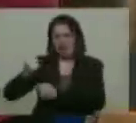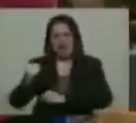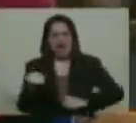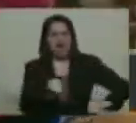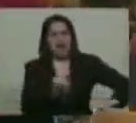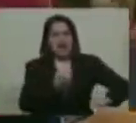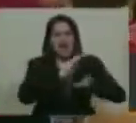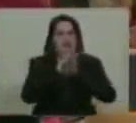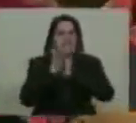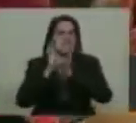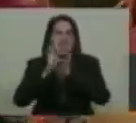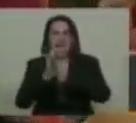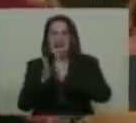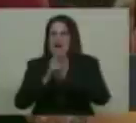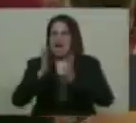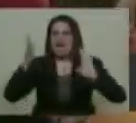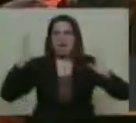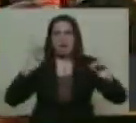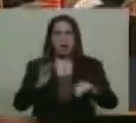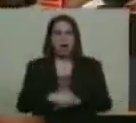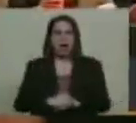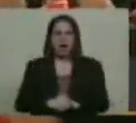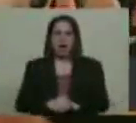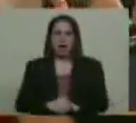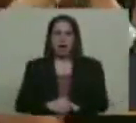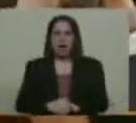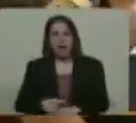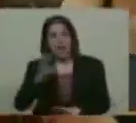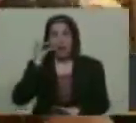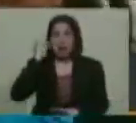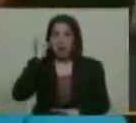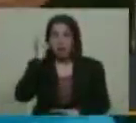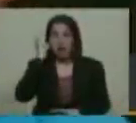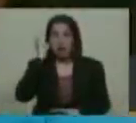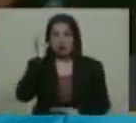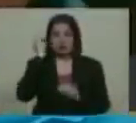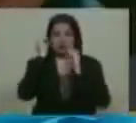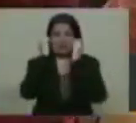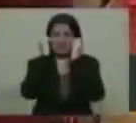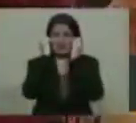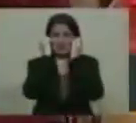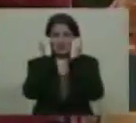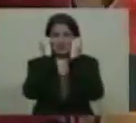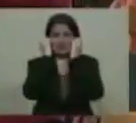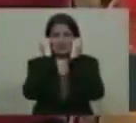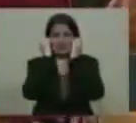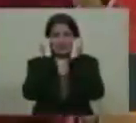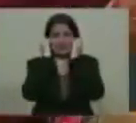las arepas, a las mujeres humildes.